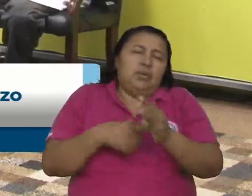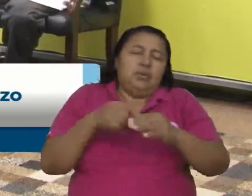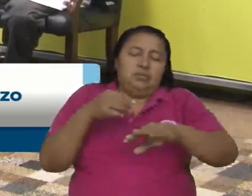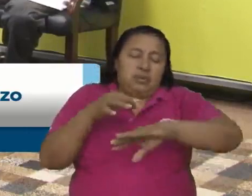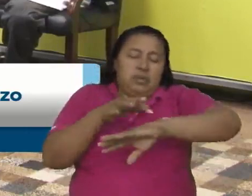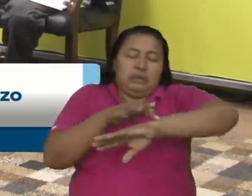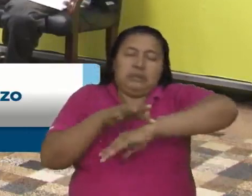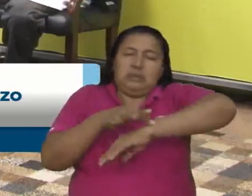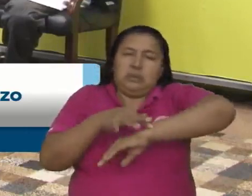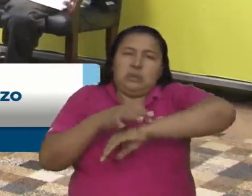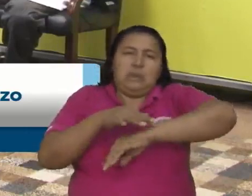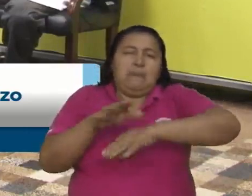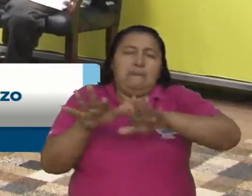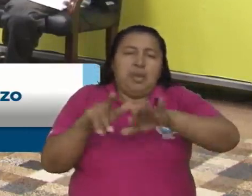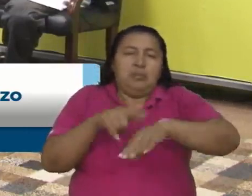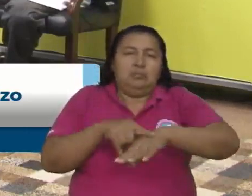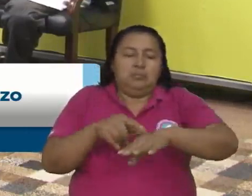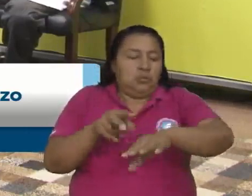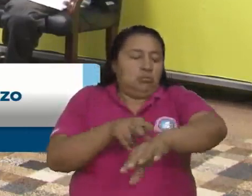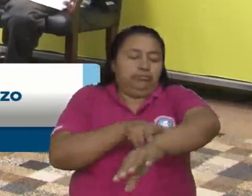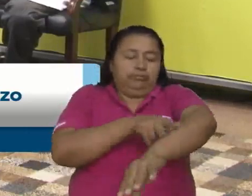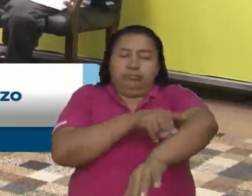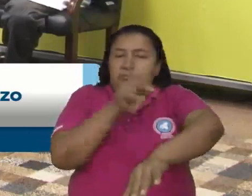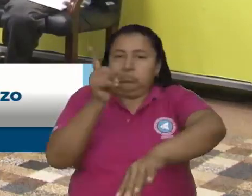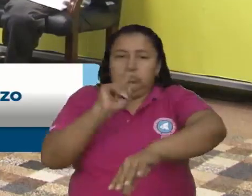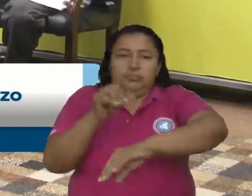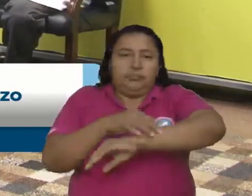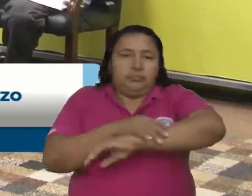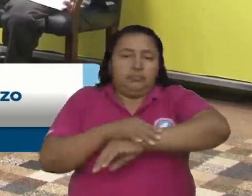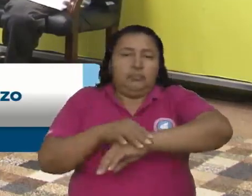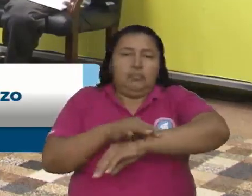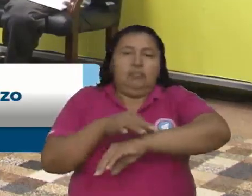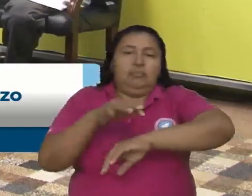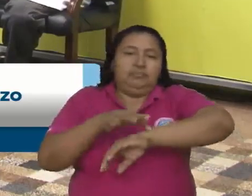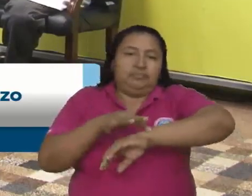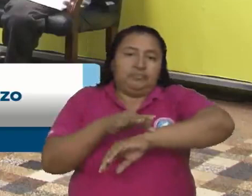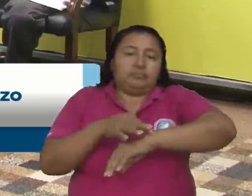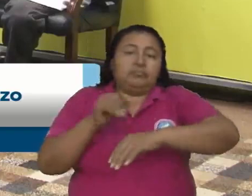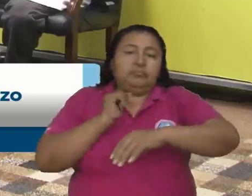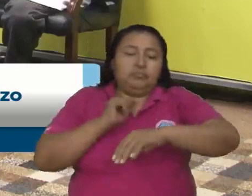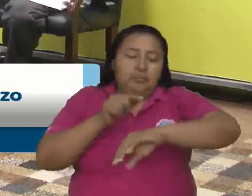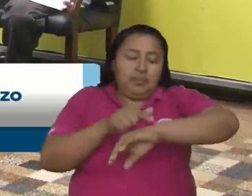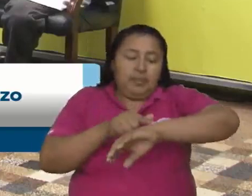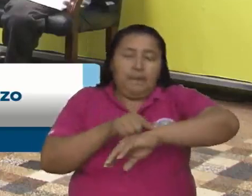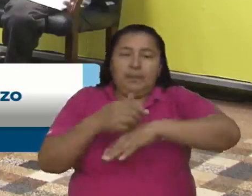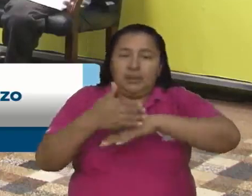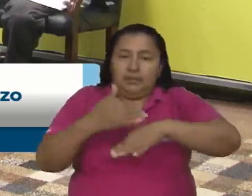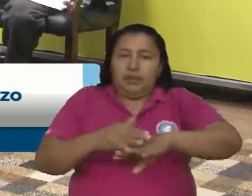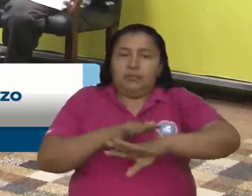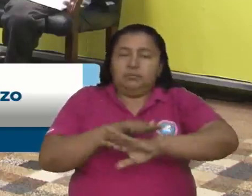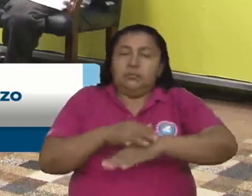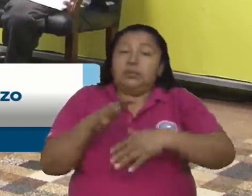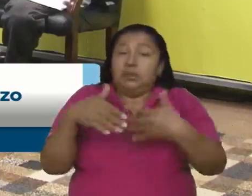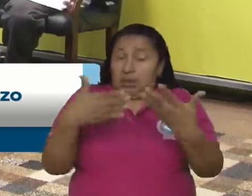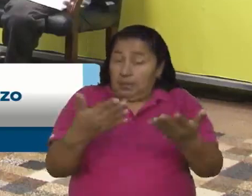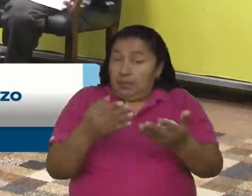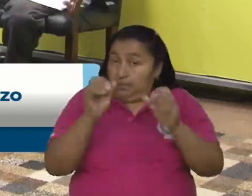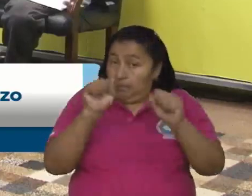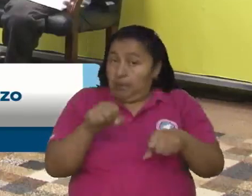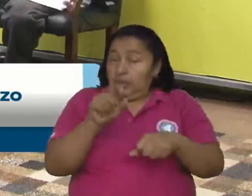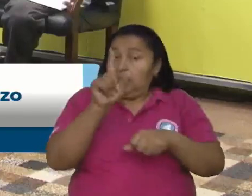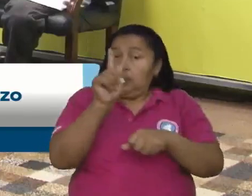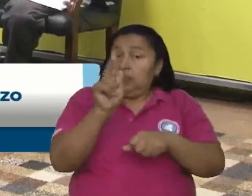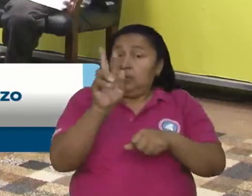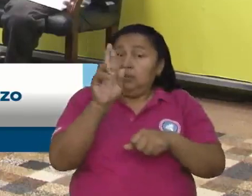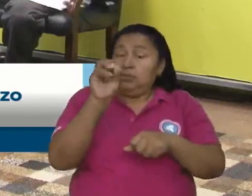pie. O sea, no fueron las extremidades casi en las piernas, sino en la parte baja. También está